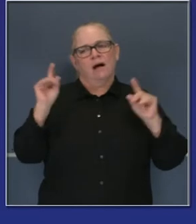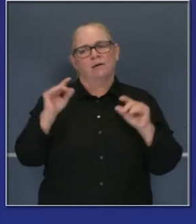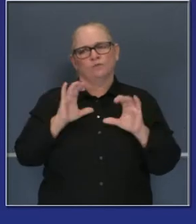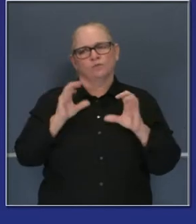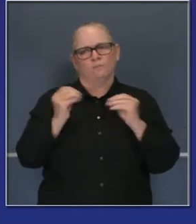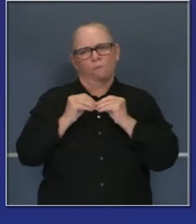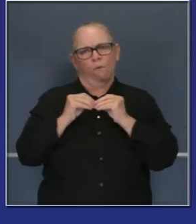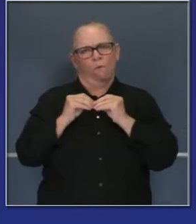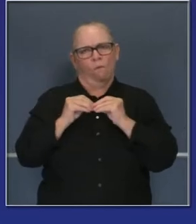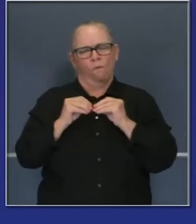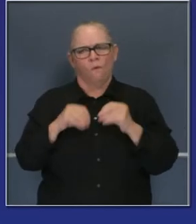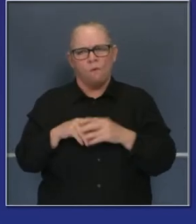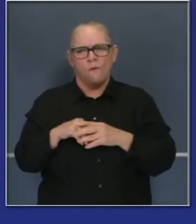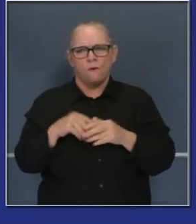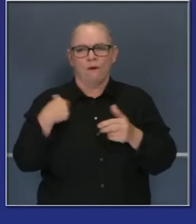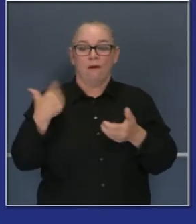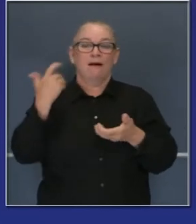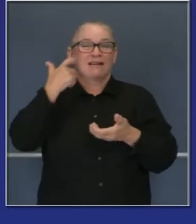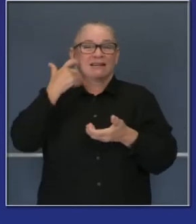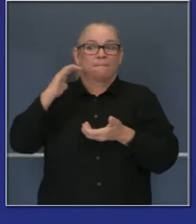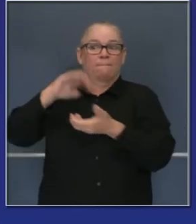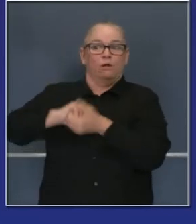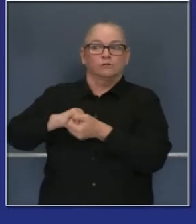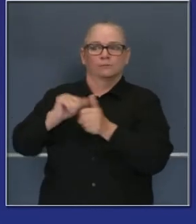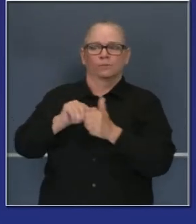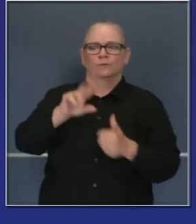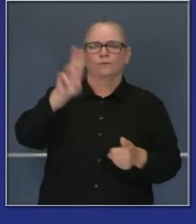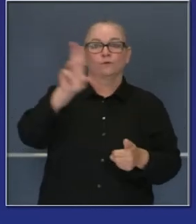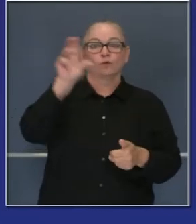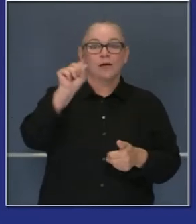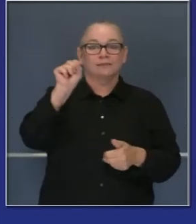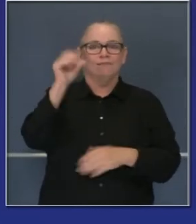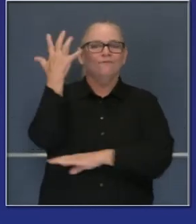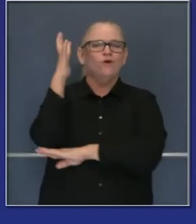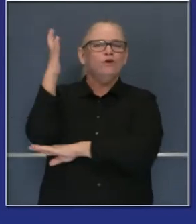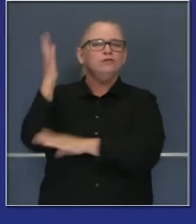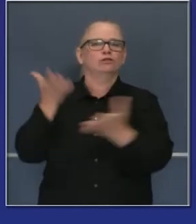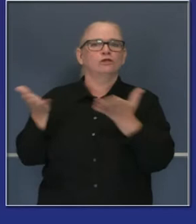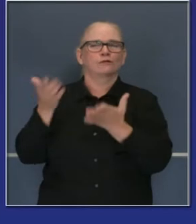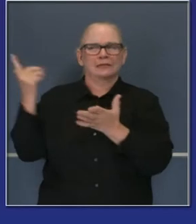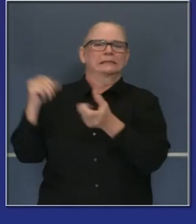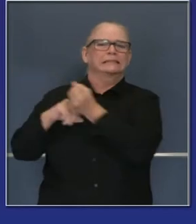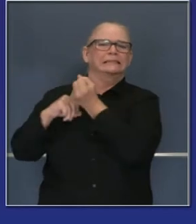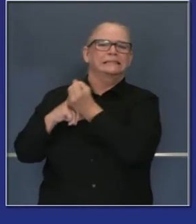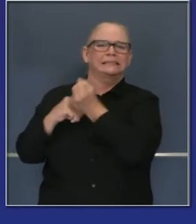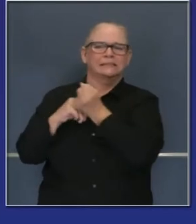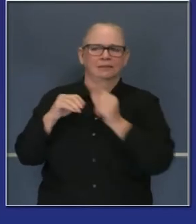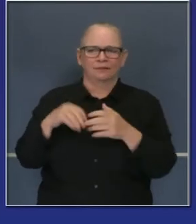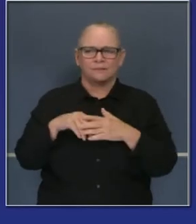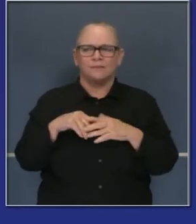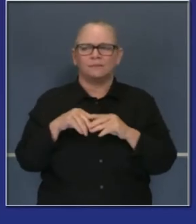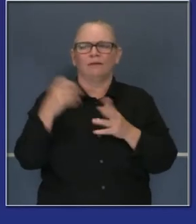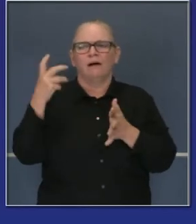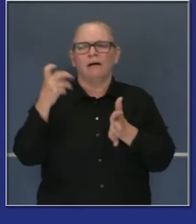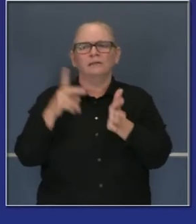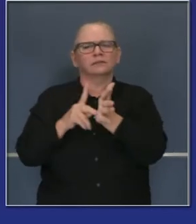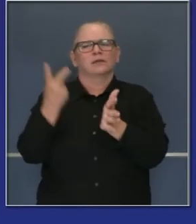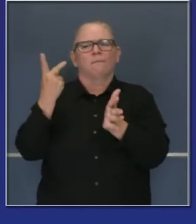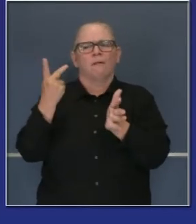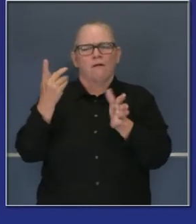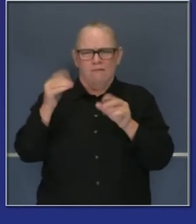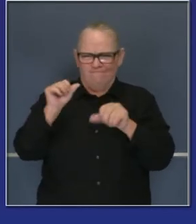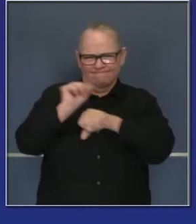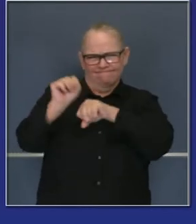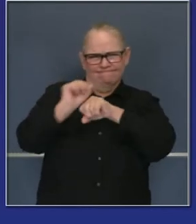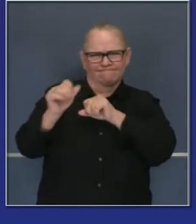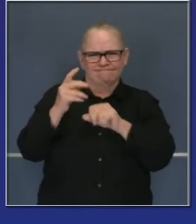por este trabajo conjunto con el servicio forestal que además que duplicado el número de acres anualmente en